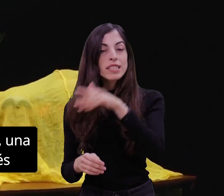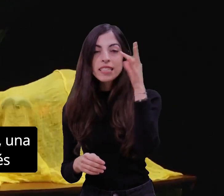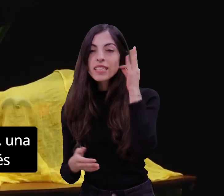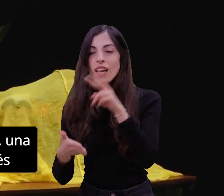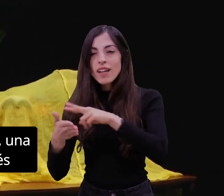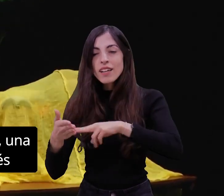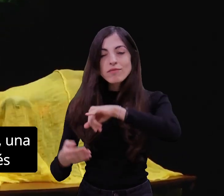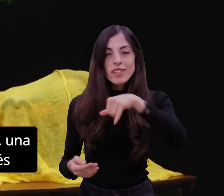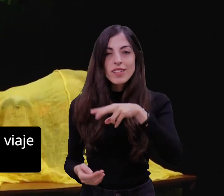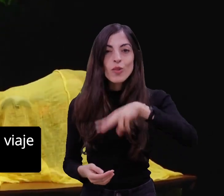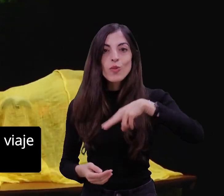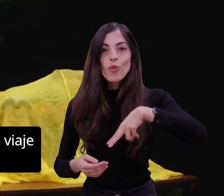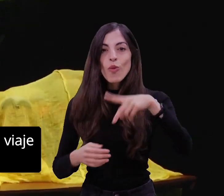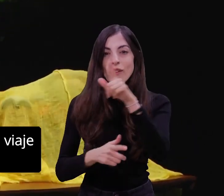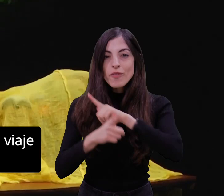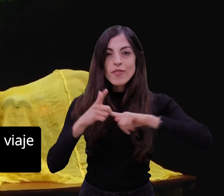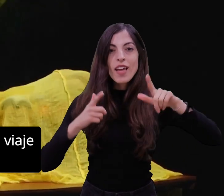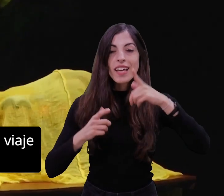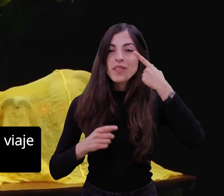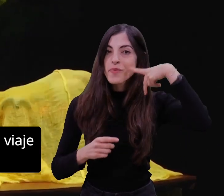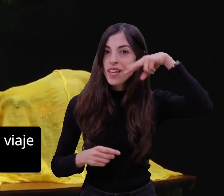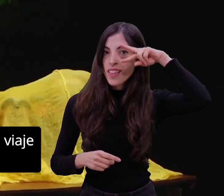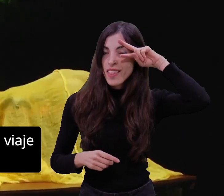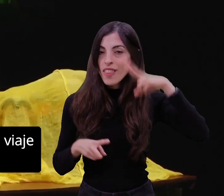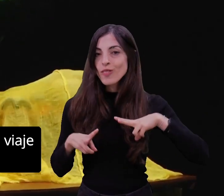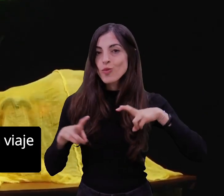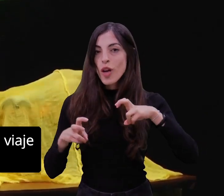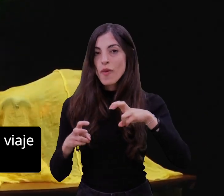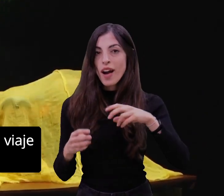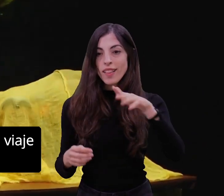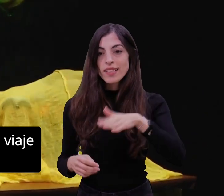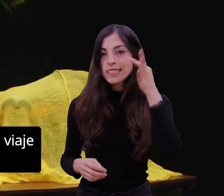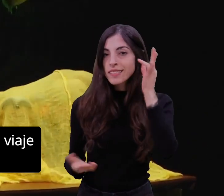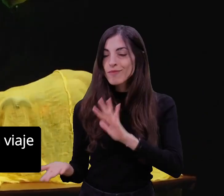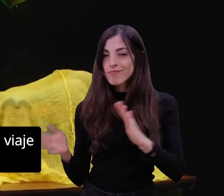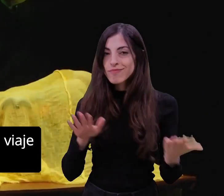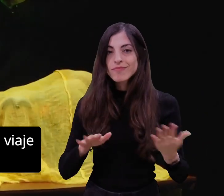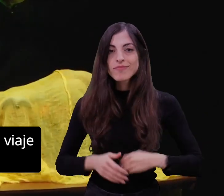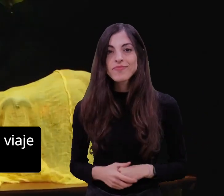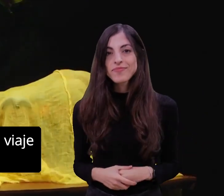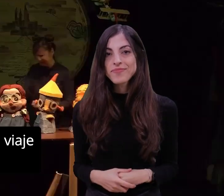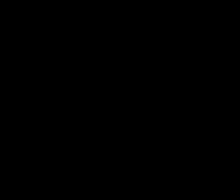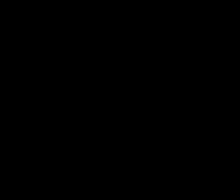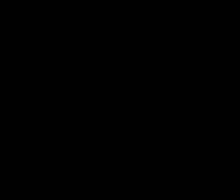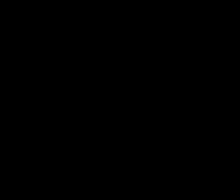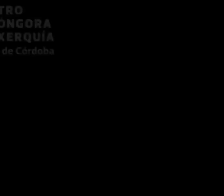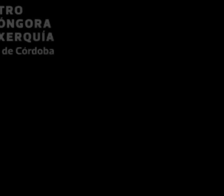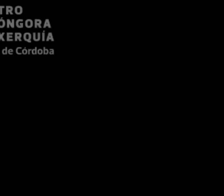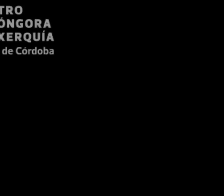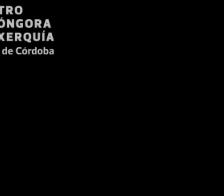lectora, viajarán a través de los libros y correrán grandes aventuras en un viaje iniciático que transformará a la pequeña.